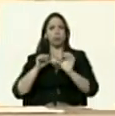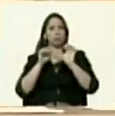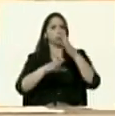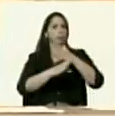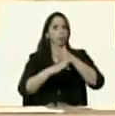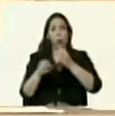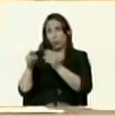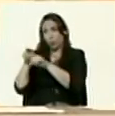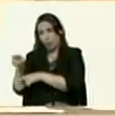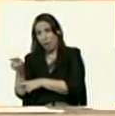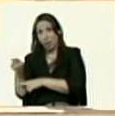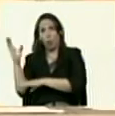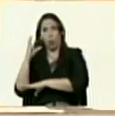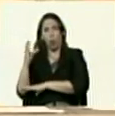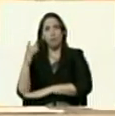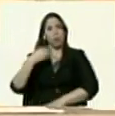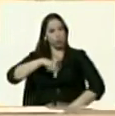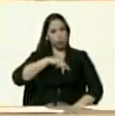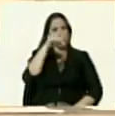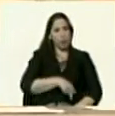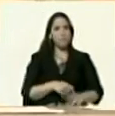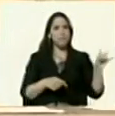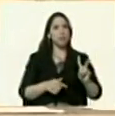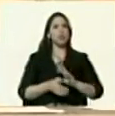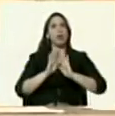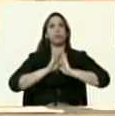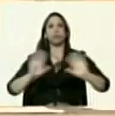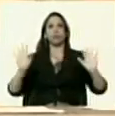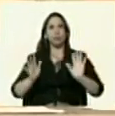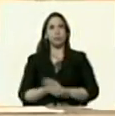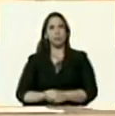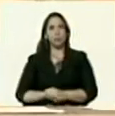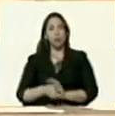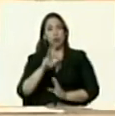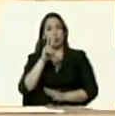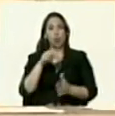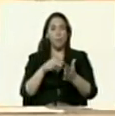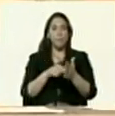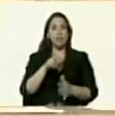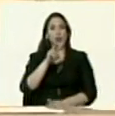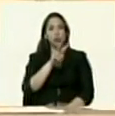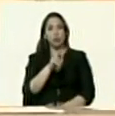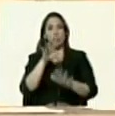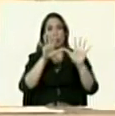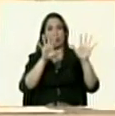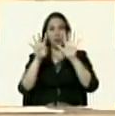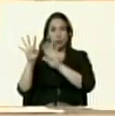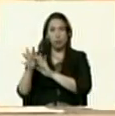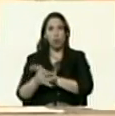Colombia y nosotros aquí. Y con 2.219